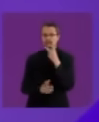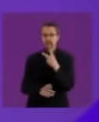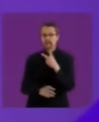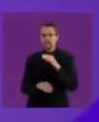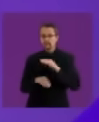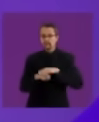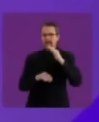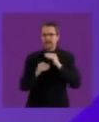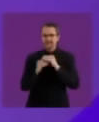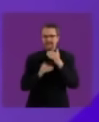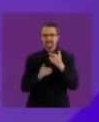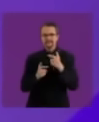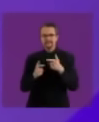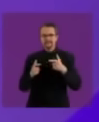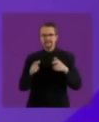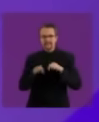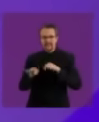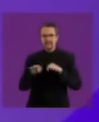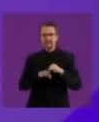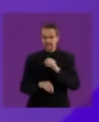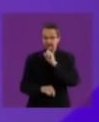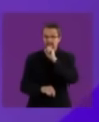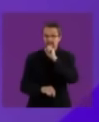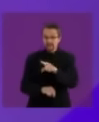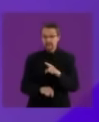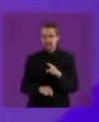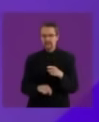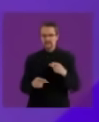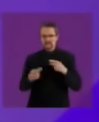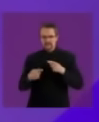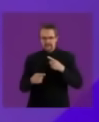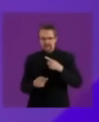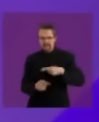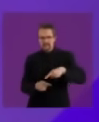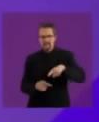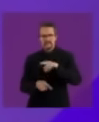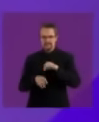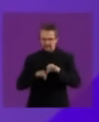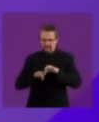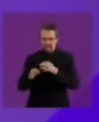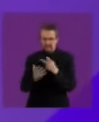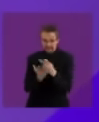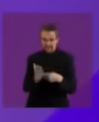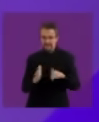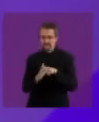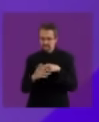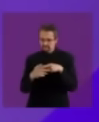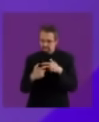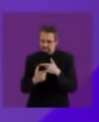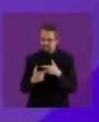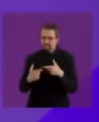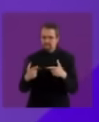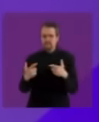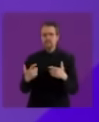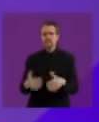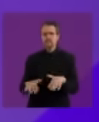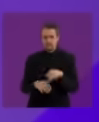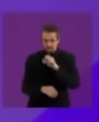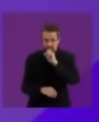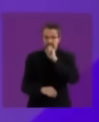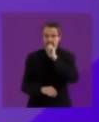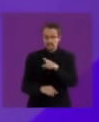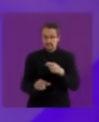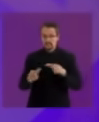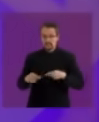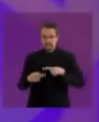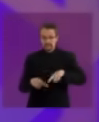mayor nivel de empleo formal en la historia de México, el mayor incremento salarial al salario